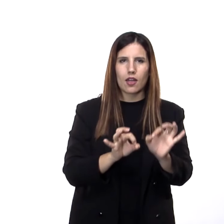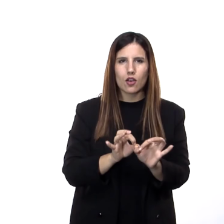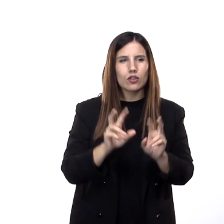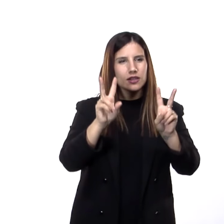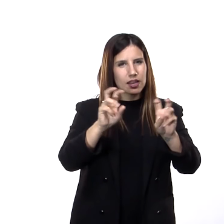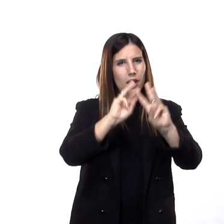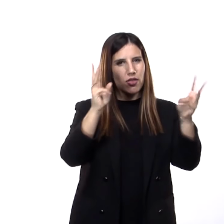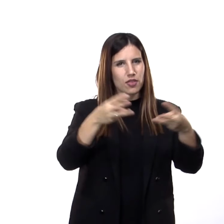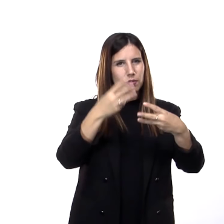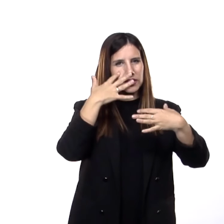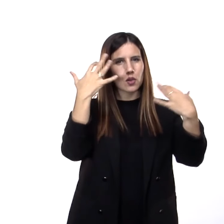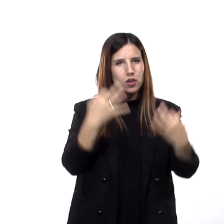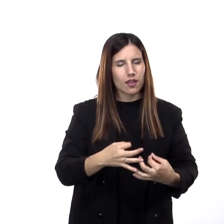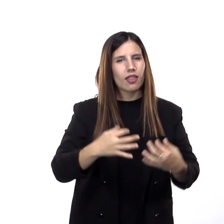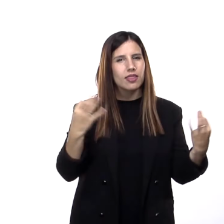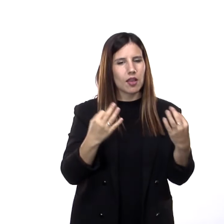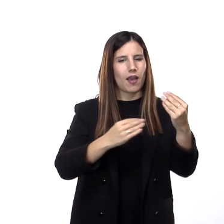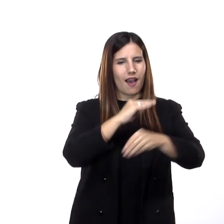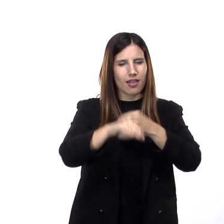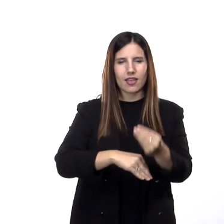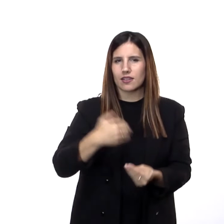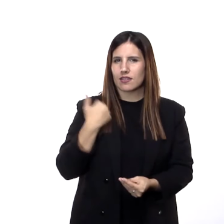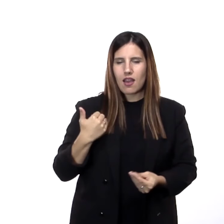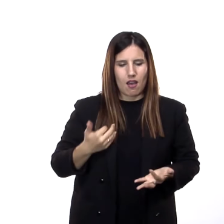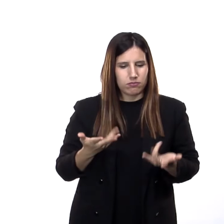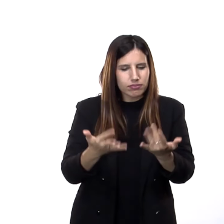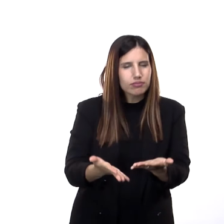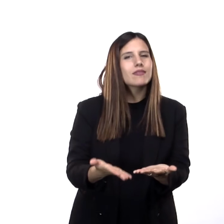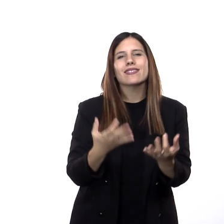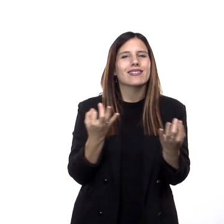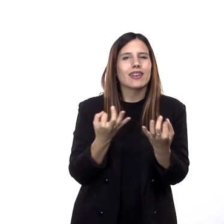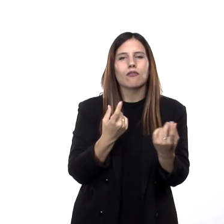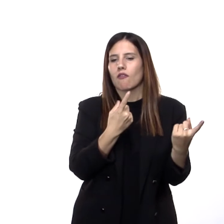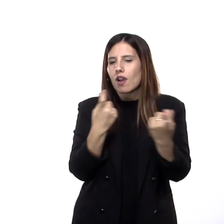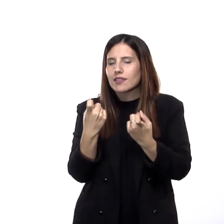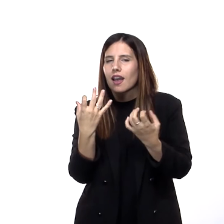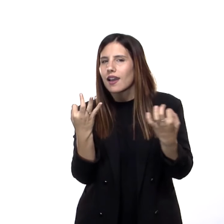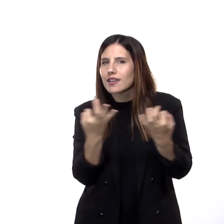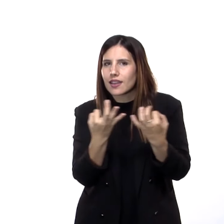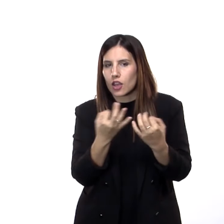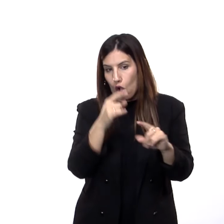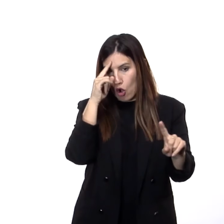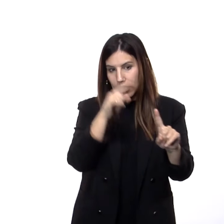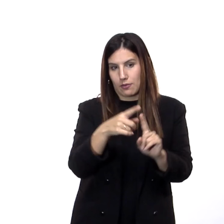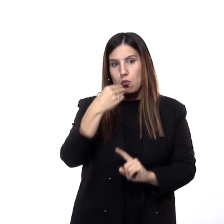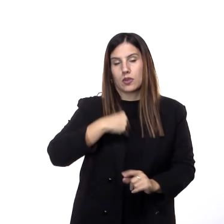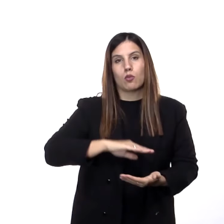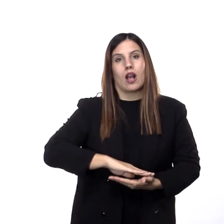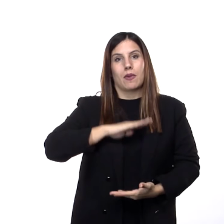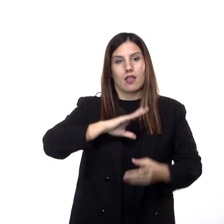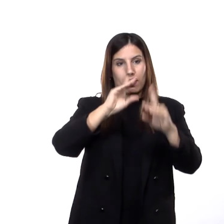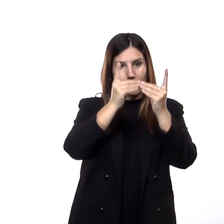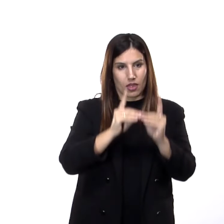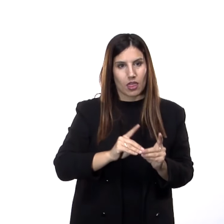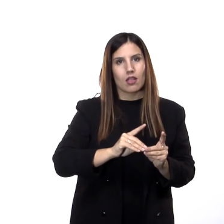ciberseguridad tienen que ponerse para adquirir lógicamente esa capacidad de digitalización